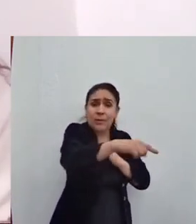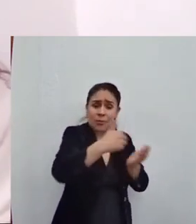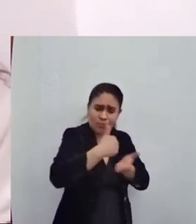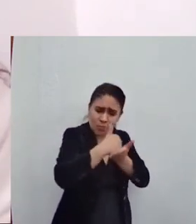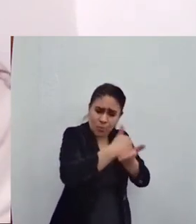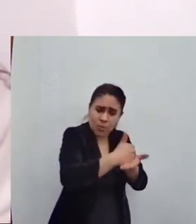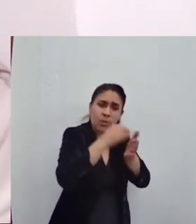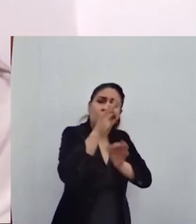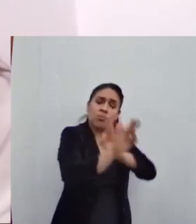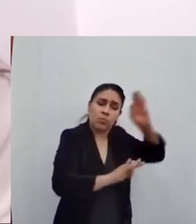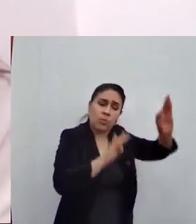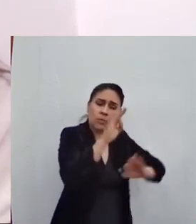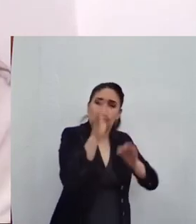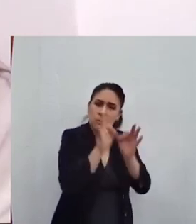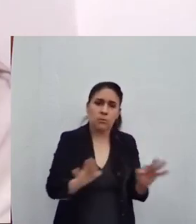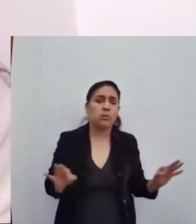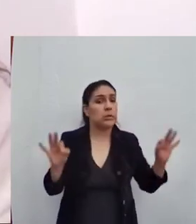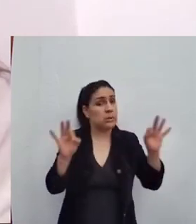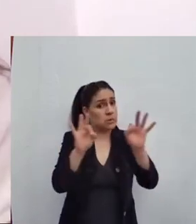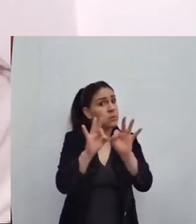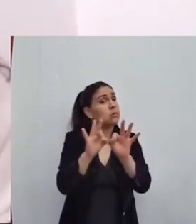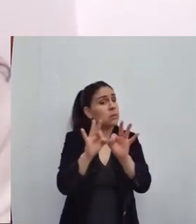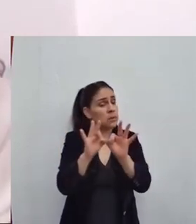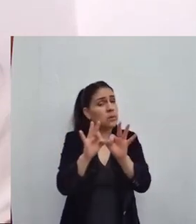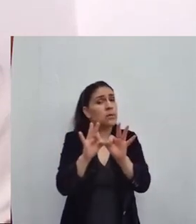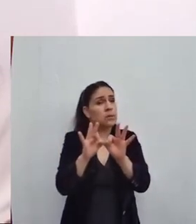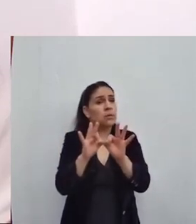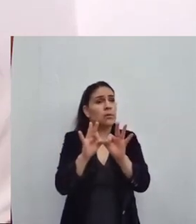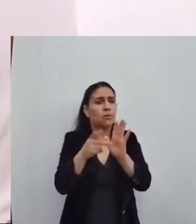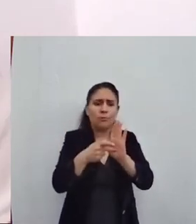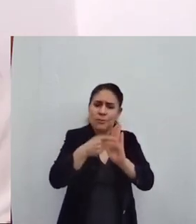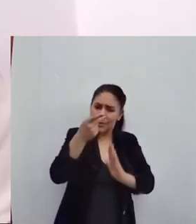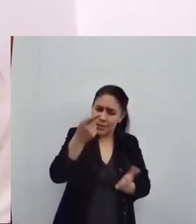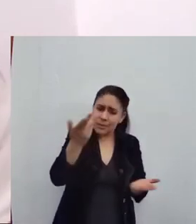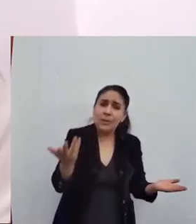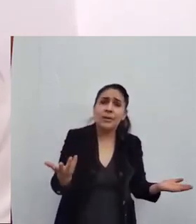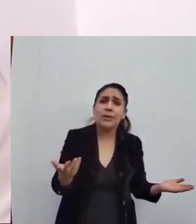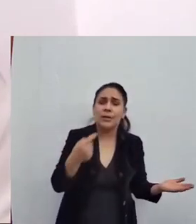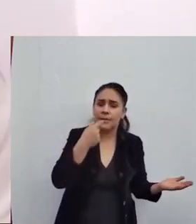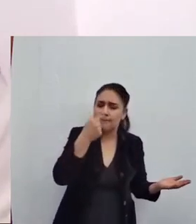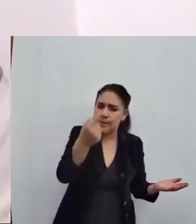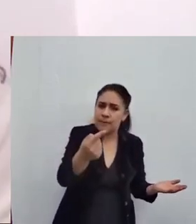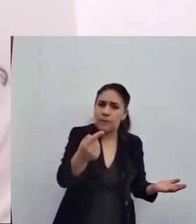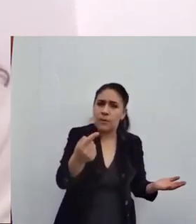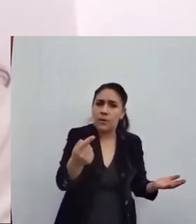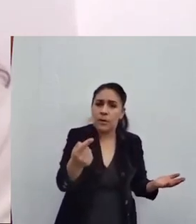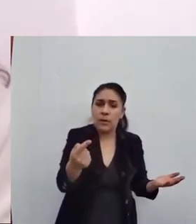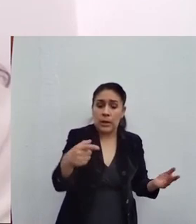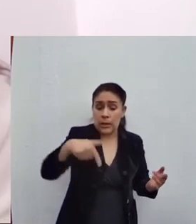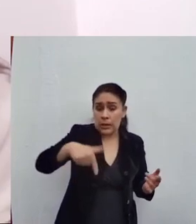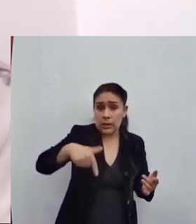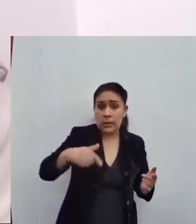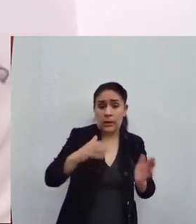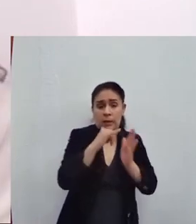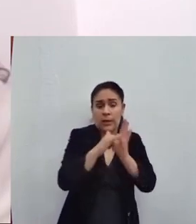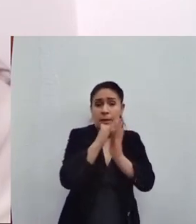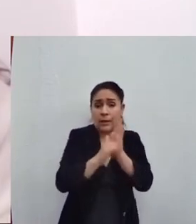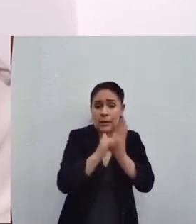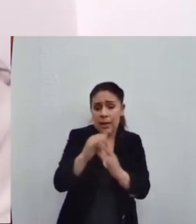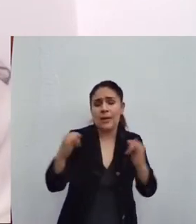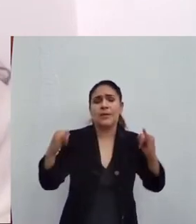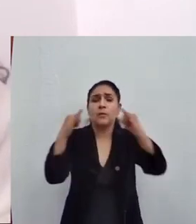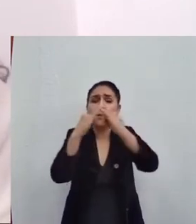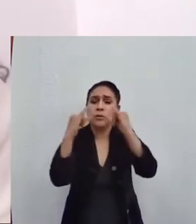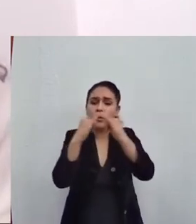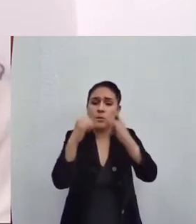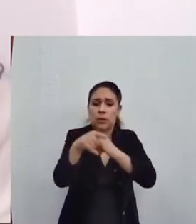hecho. Tan es así que, vuelvo a repetirles, Vida Independiente tiene 29,000 casos de éxito. Gente